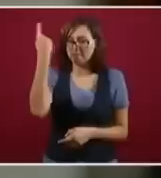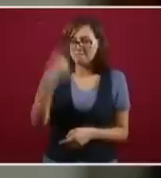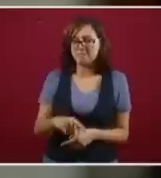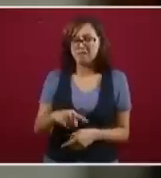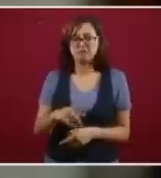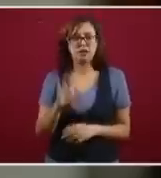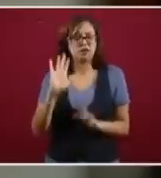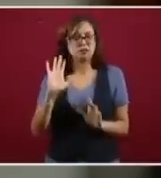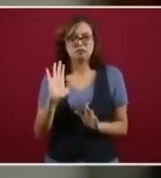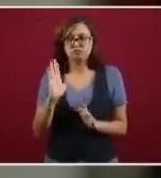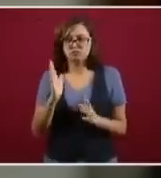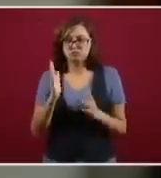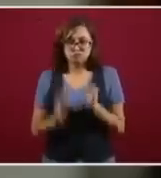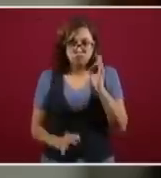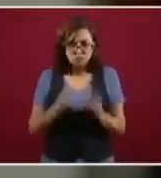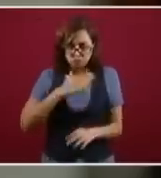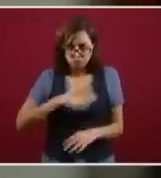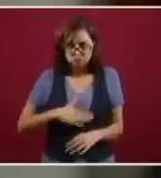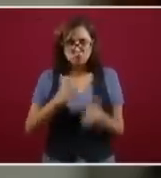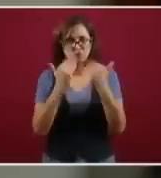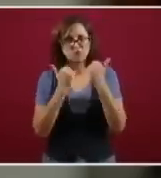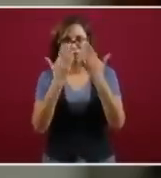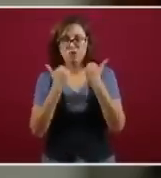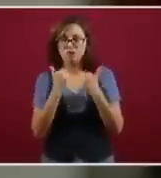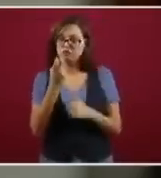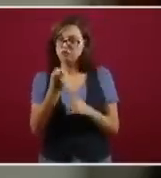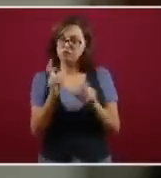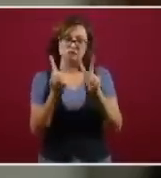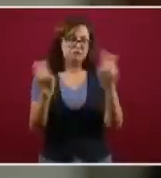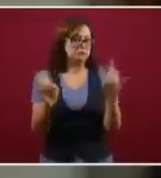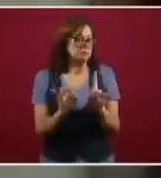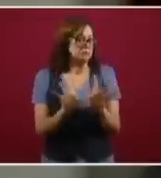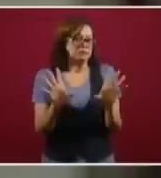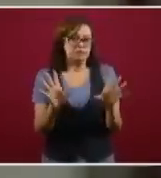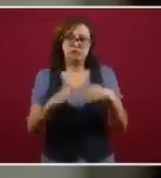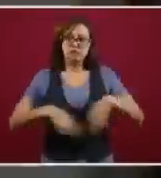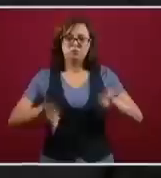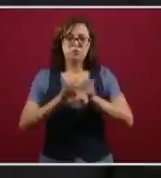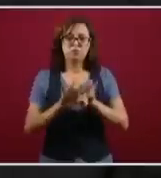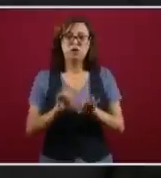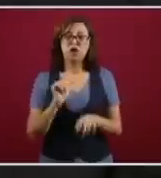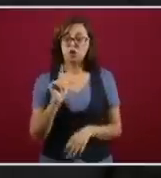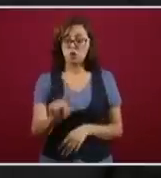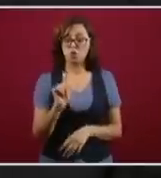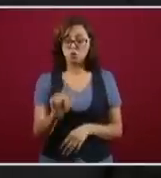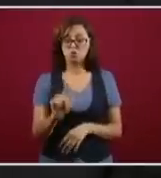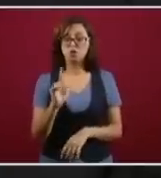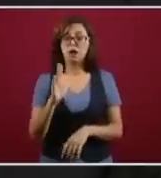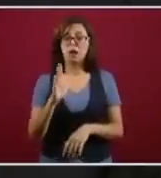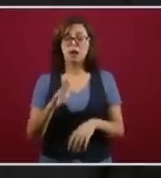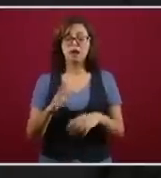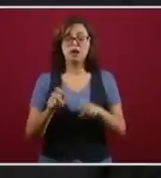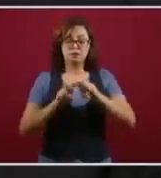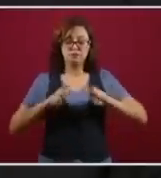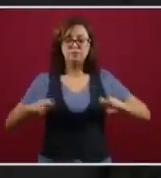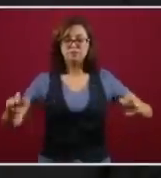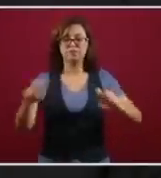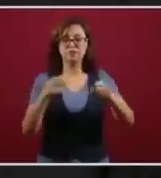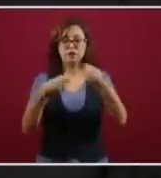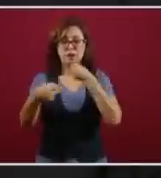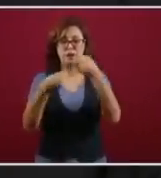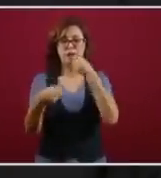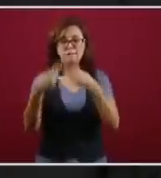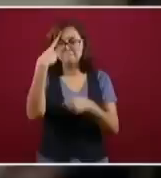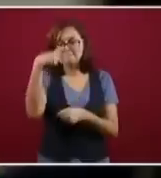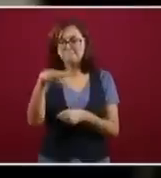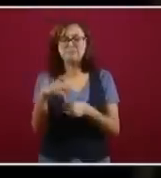por orden, no por justicia. Es un asunto muy importante. El día lunes se va a llevar a cabo una rueda de prensa para dar a